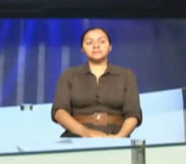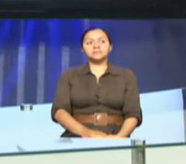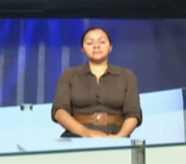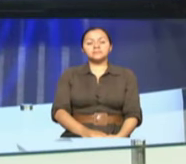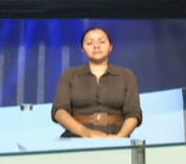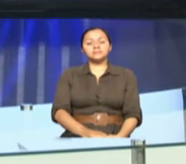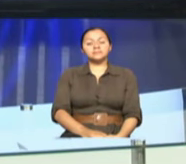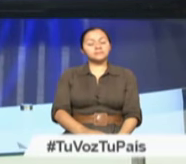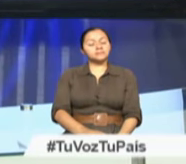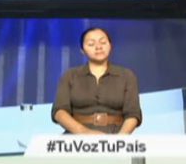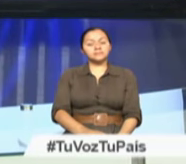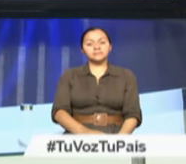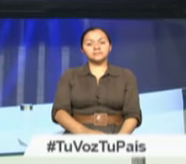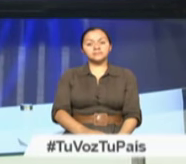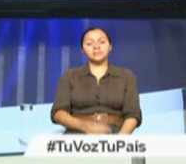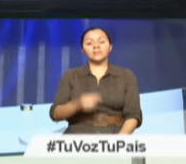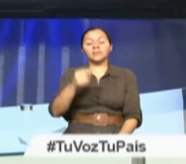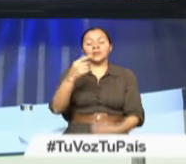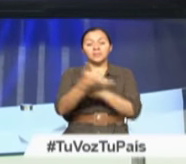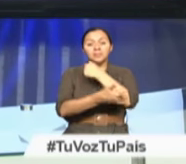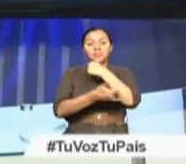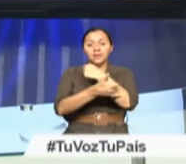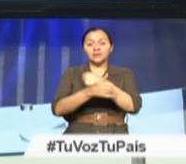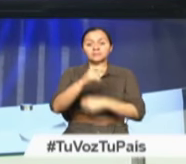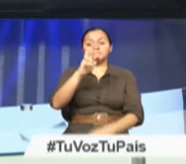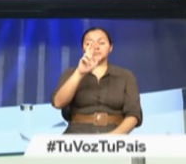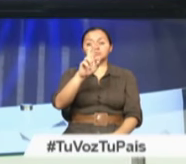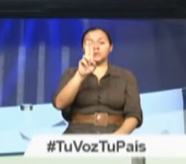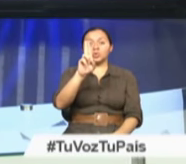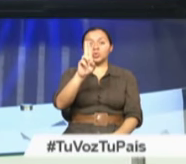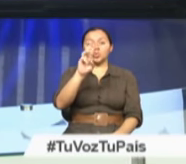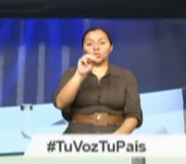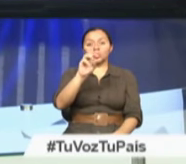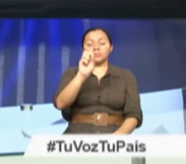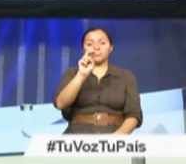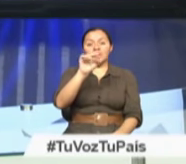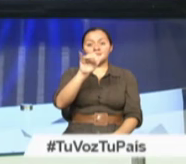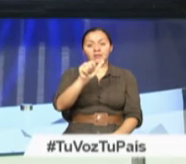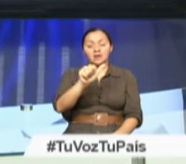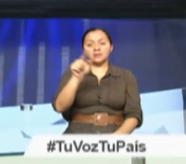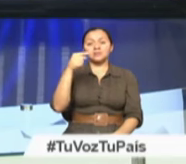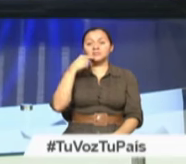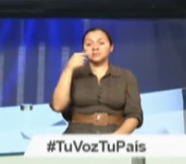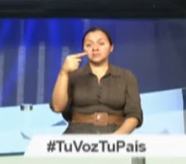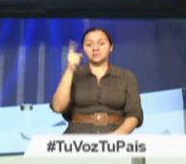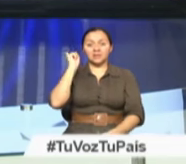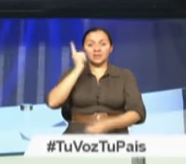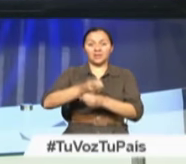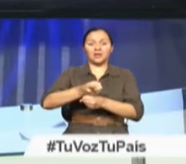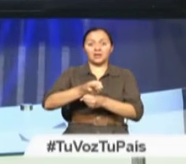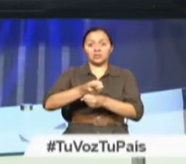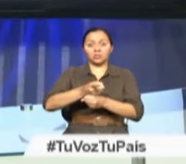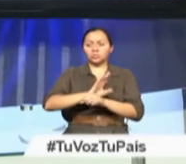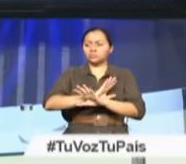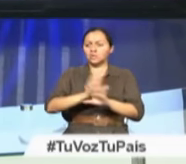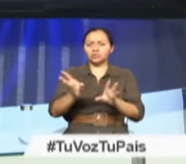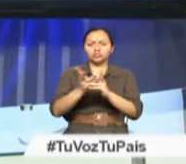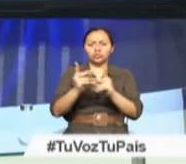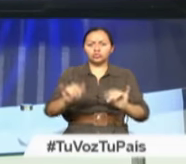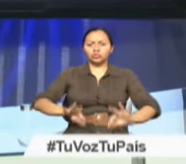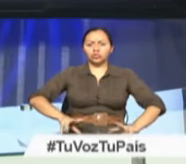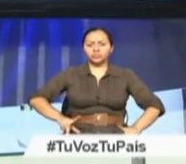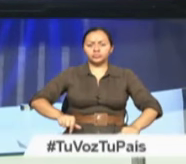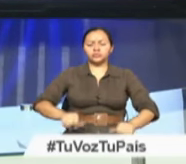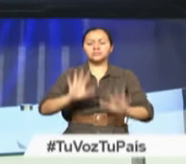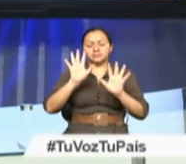pasado. En Rumania, la derogación del decreto que despenalizaba la corrupción no ha calmado las protestas. Miles de personas